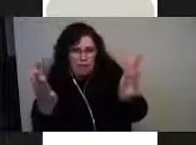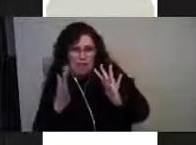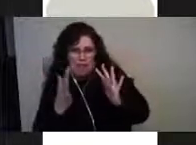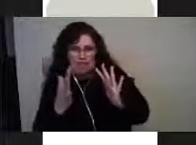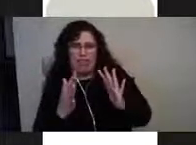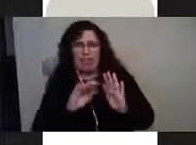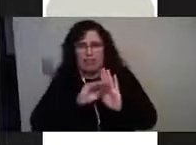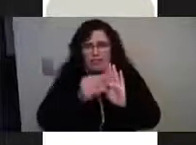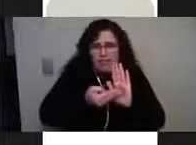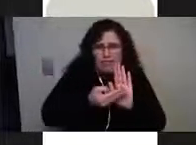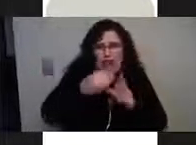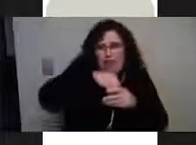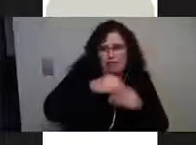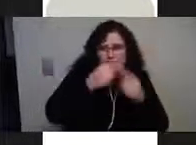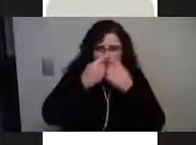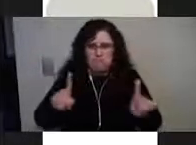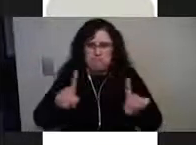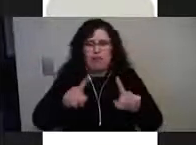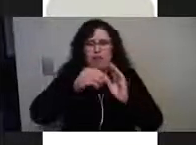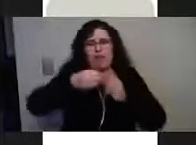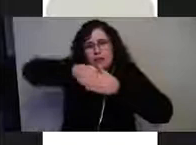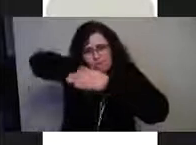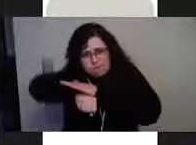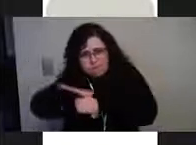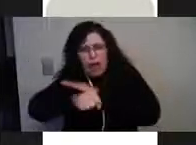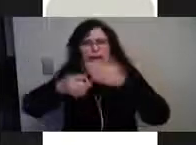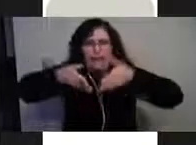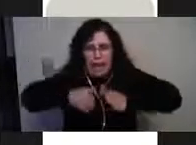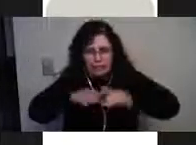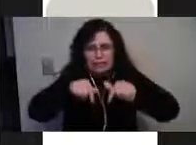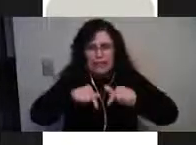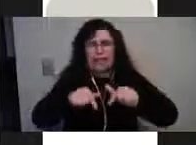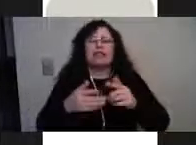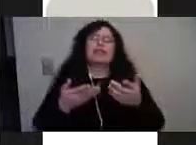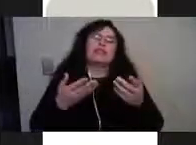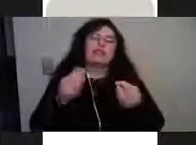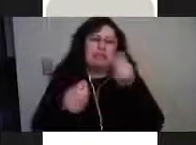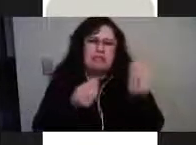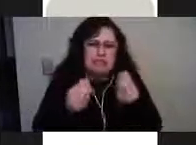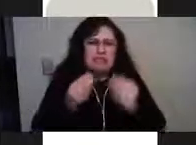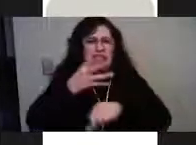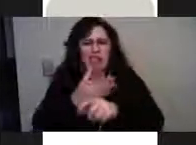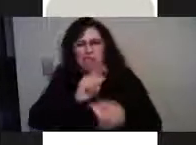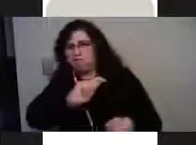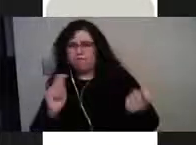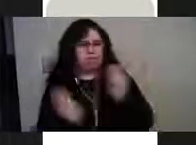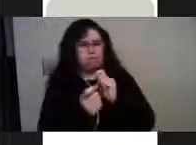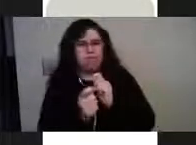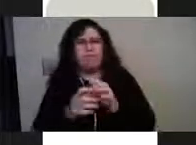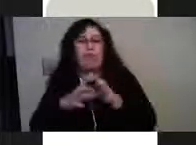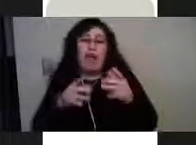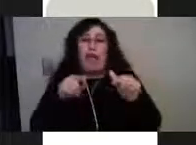una alteración o una lesión a nivel del sistema nervioso central, que dice llanamente se puede traducir en un trastorno neuromotor